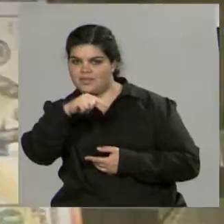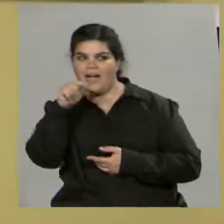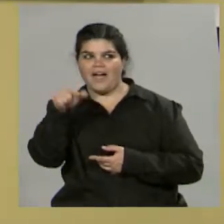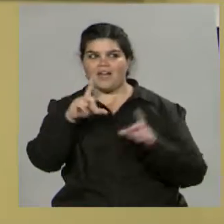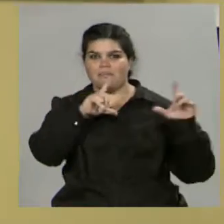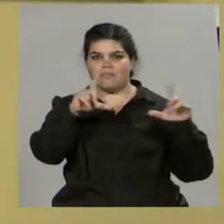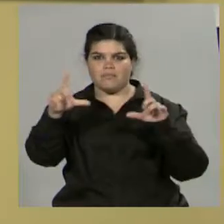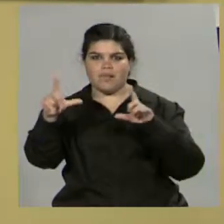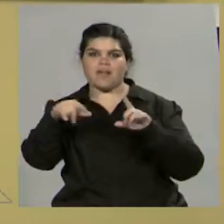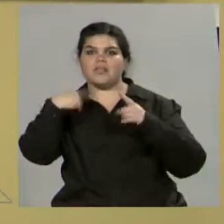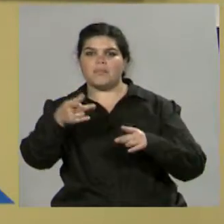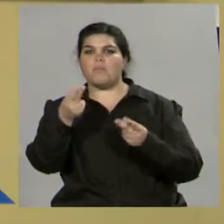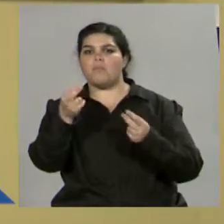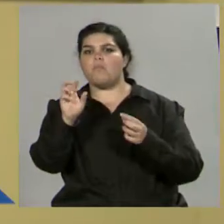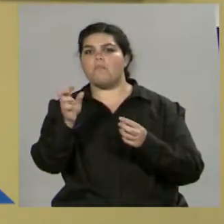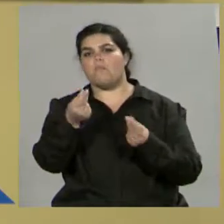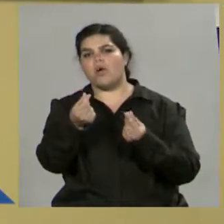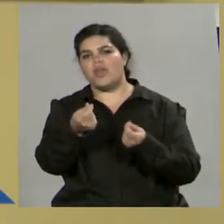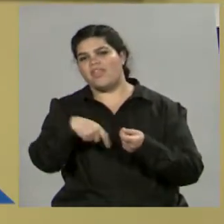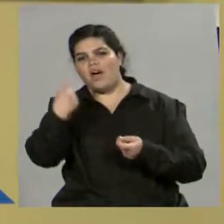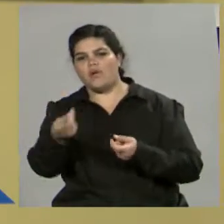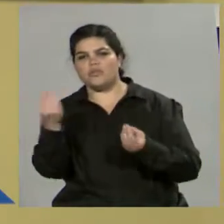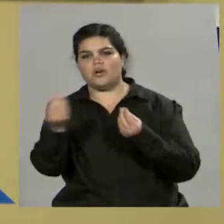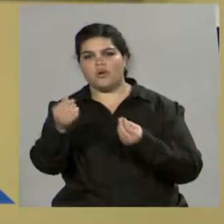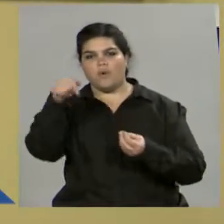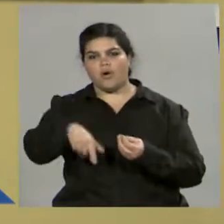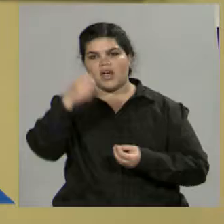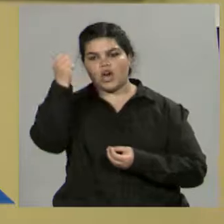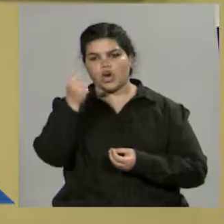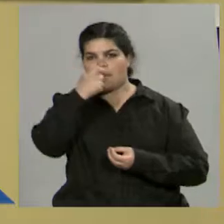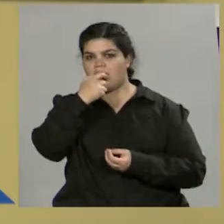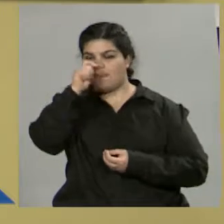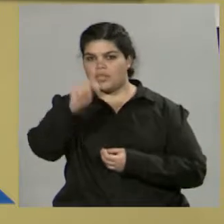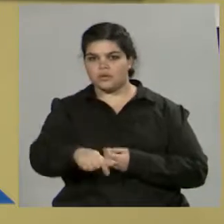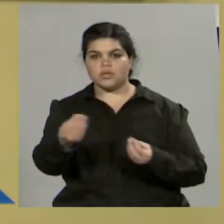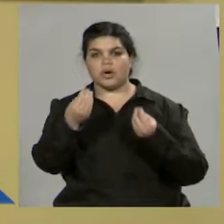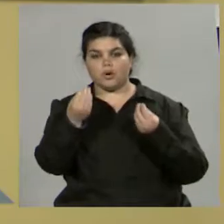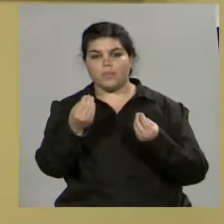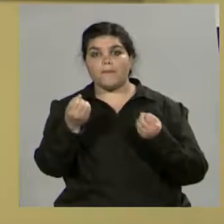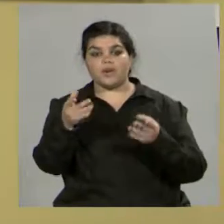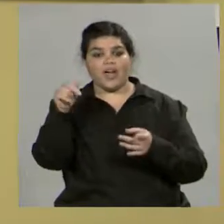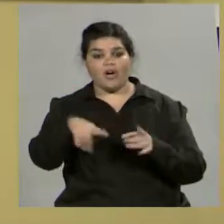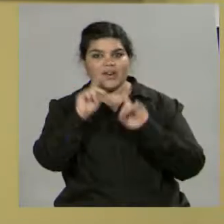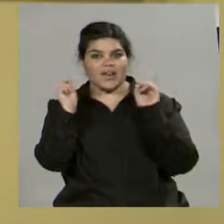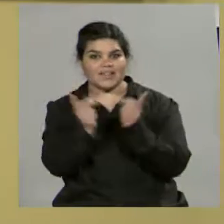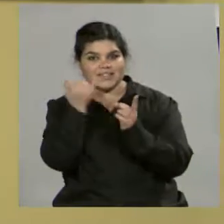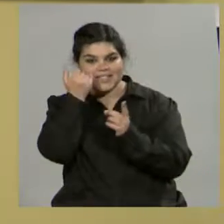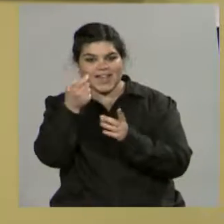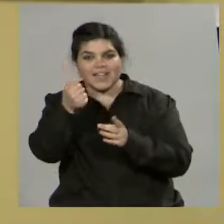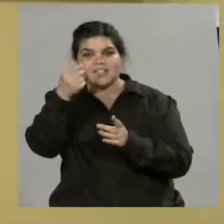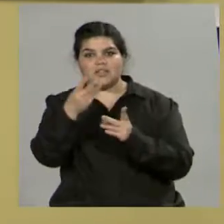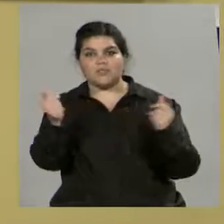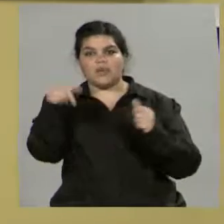también las otras monedas que tienen que ver con el cierre de la jornada económica en nuestra provincia, en Mendoza, porque vamos cerrando esta edición